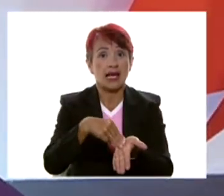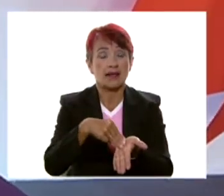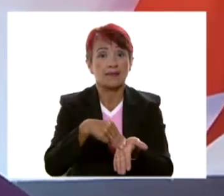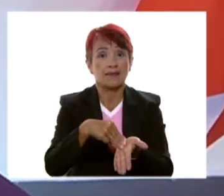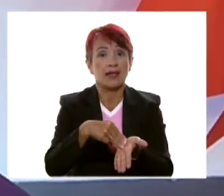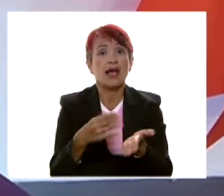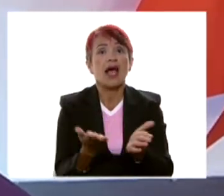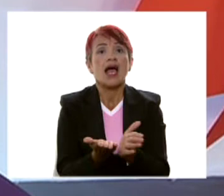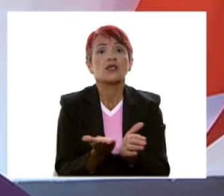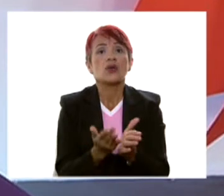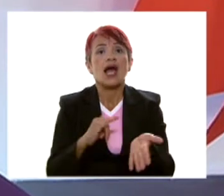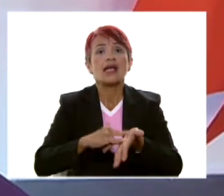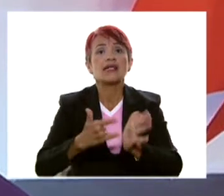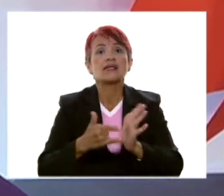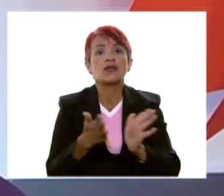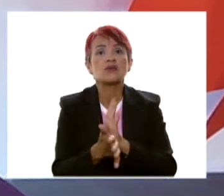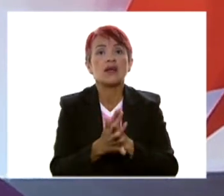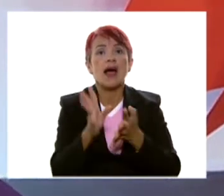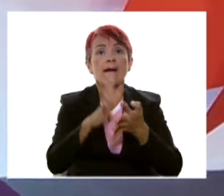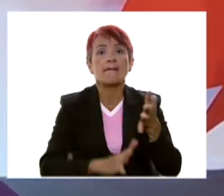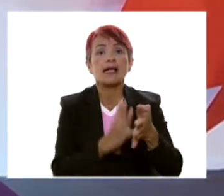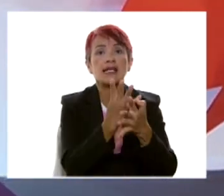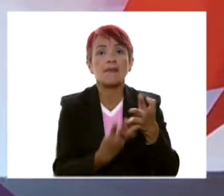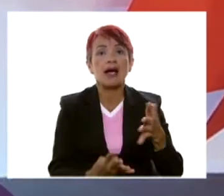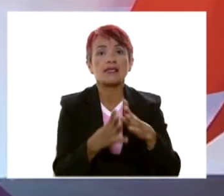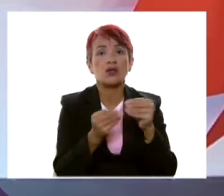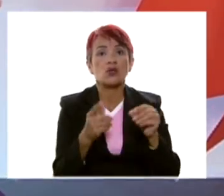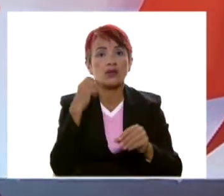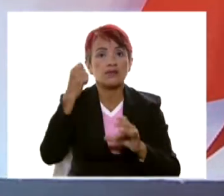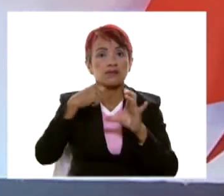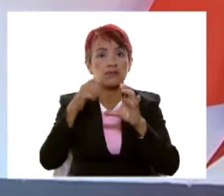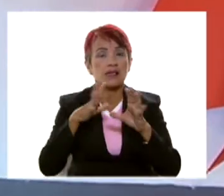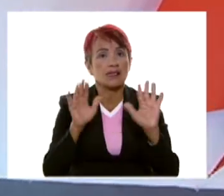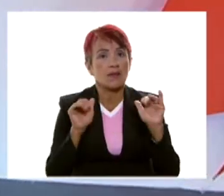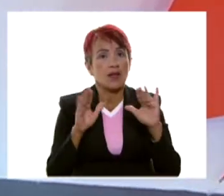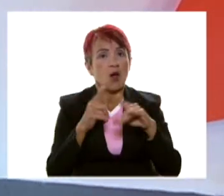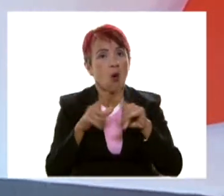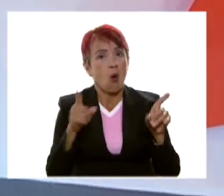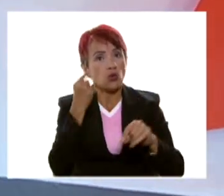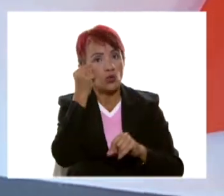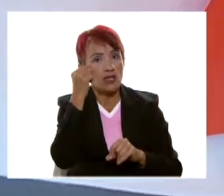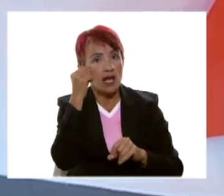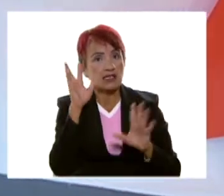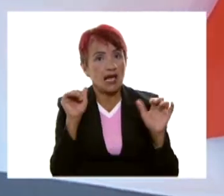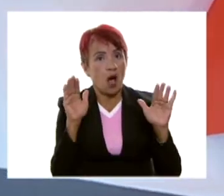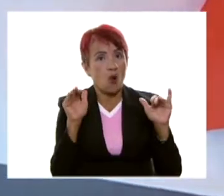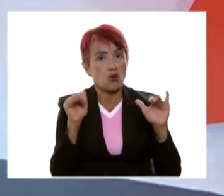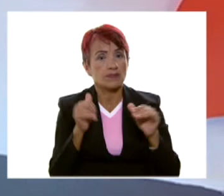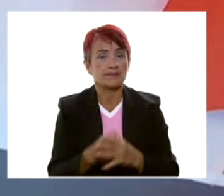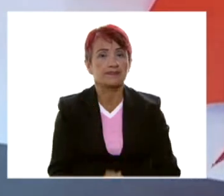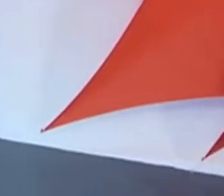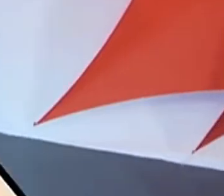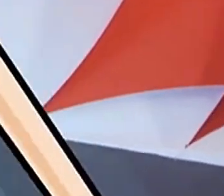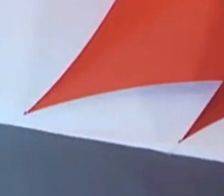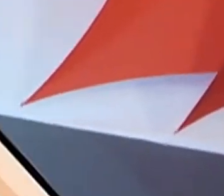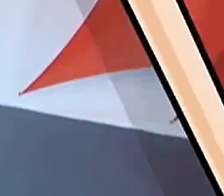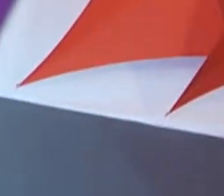estudiantes presentando las estrategias de matemáticas, así que vamos a observar el siguiente video y bueno, me despido, será en una próxima oportunidad. Se les quiere, chao.